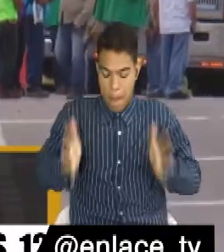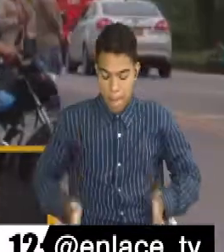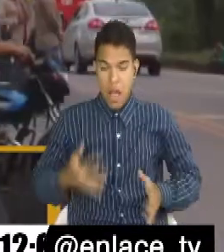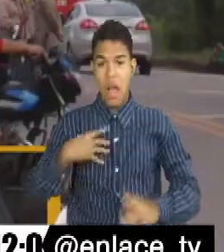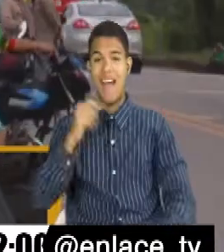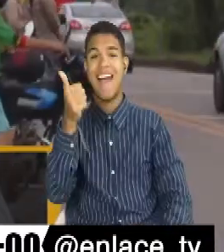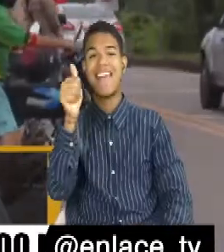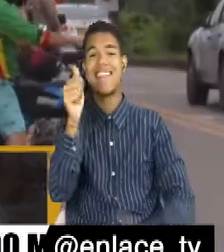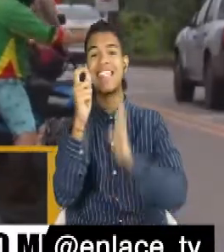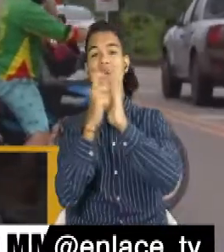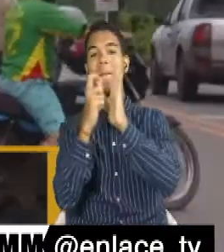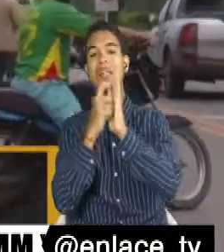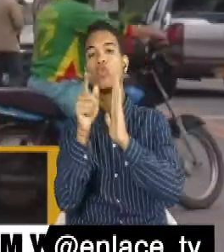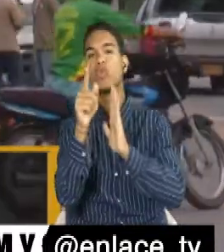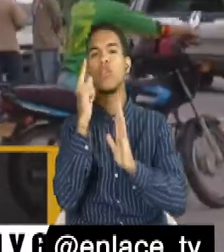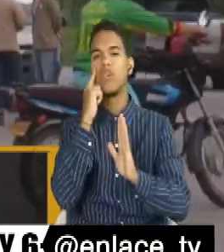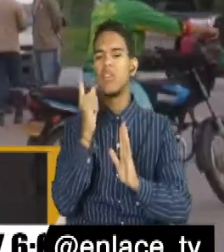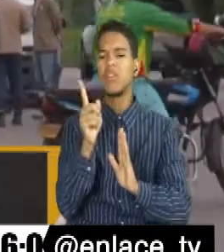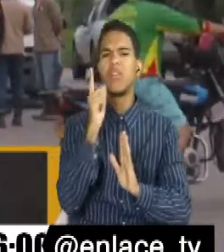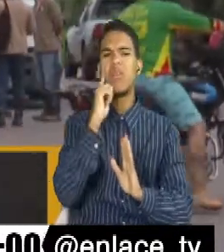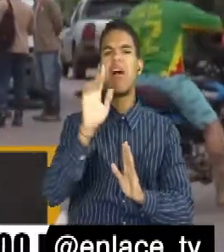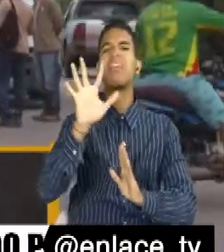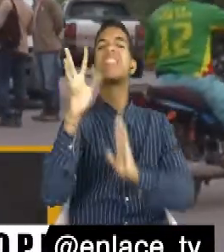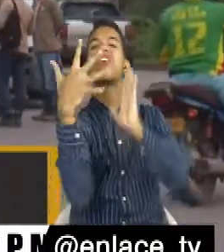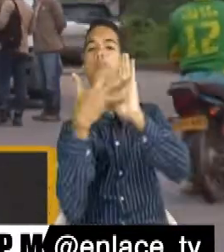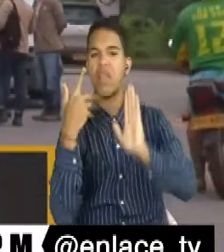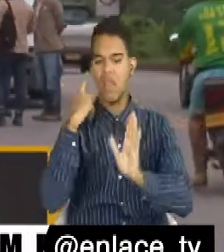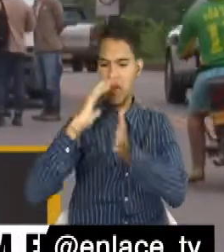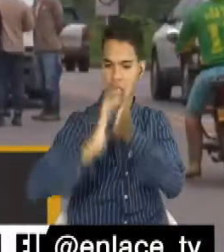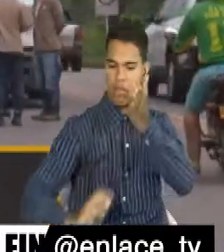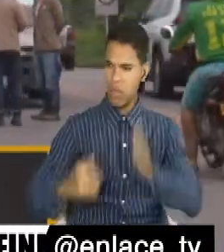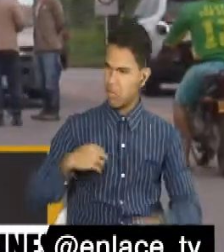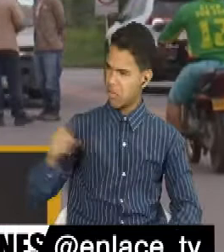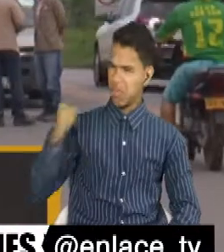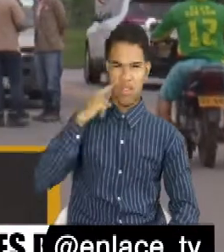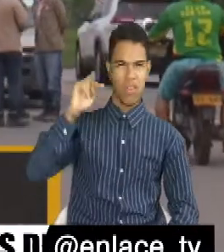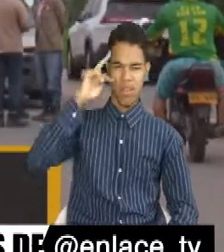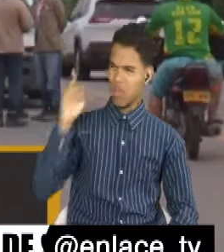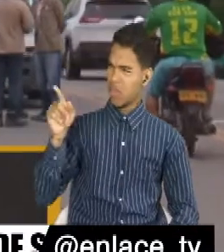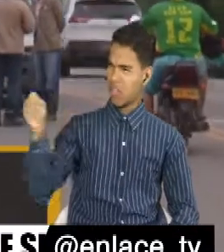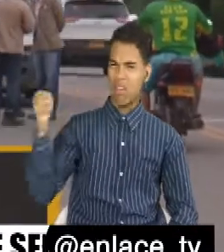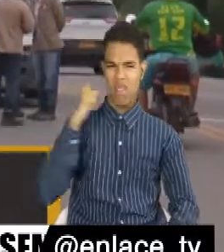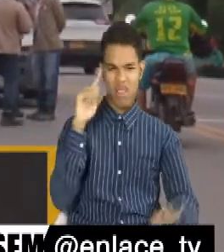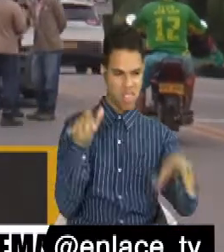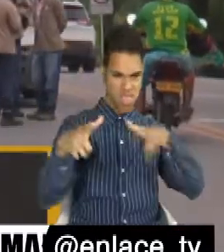démosle 5. Juegan con el problema que tenemos de Barranca,